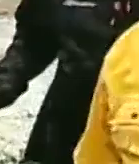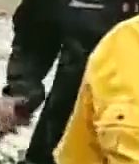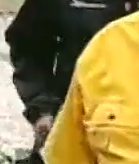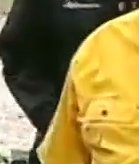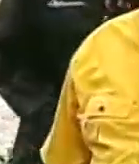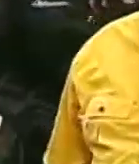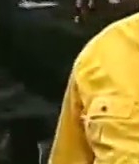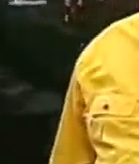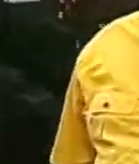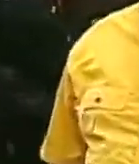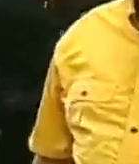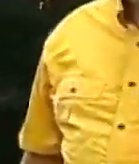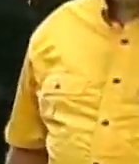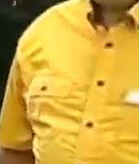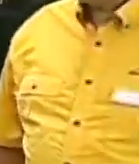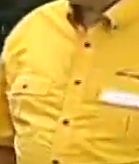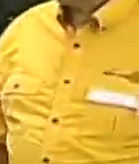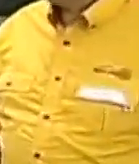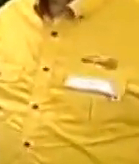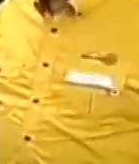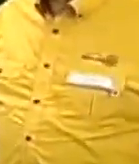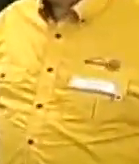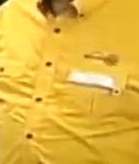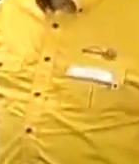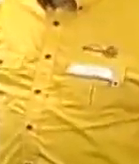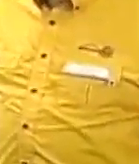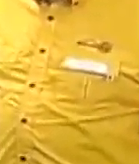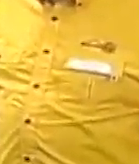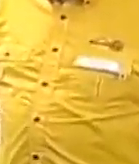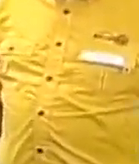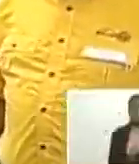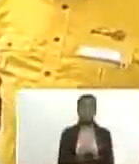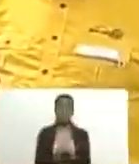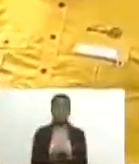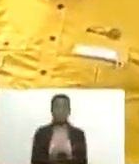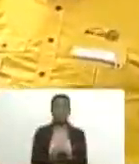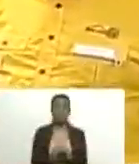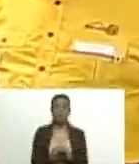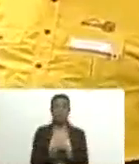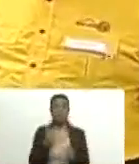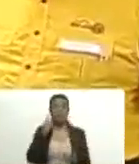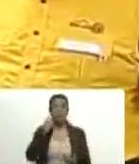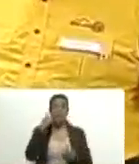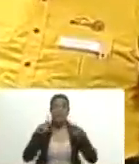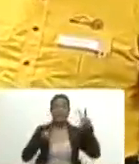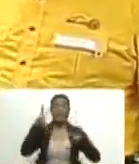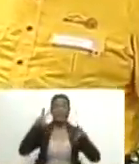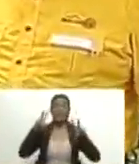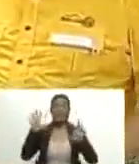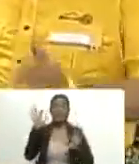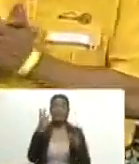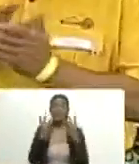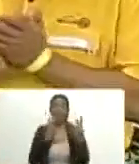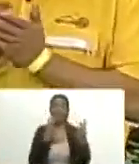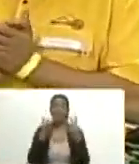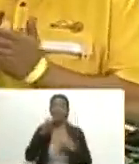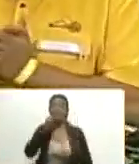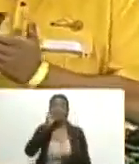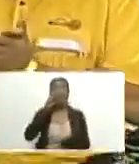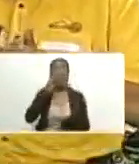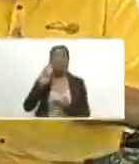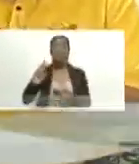Internacional, segunda versión de la Expoferia Internacional del Café de Venezuela. Mi saludo a todos los